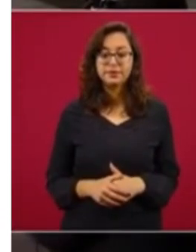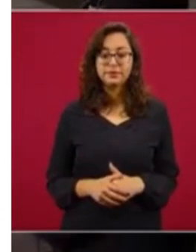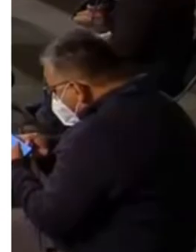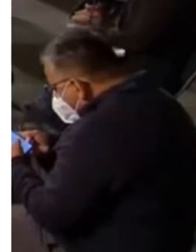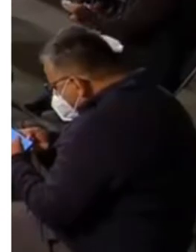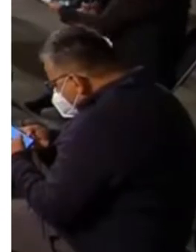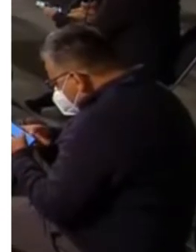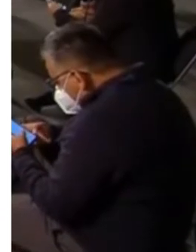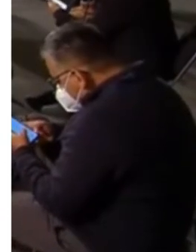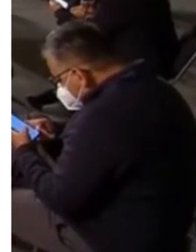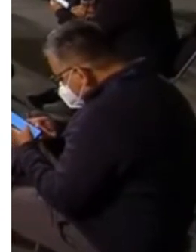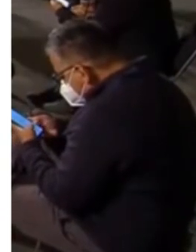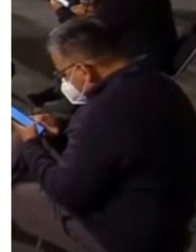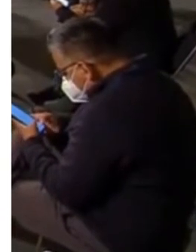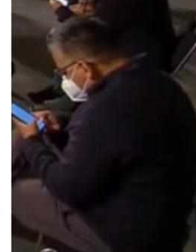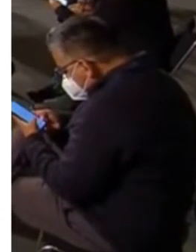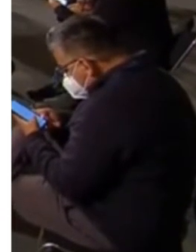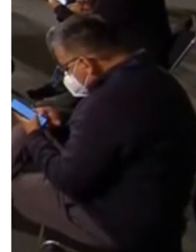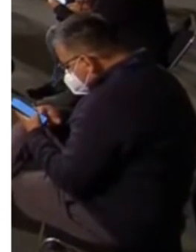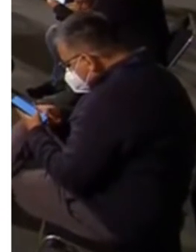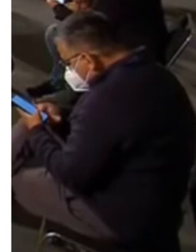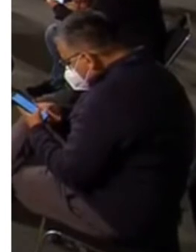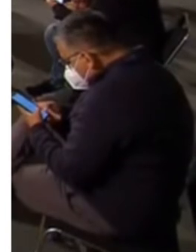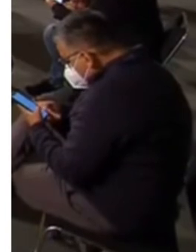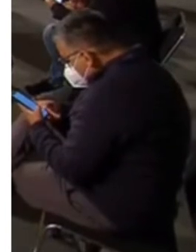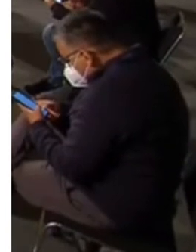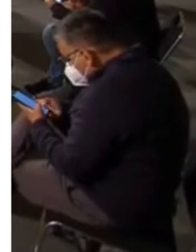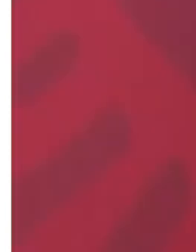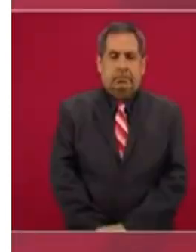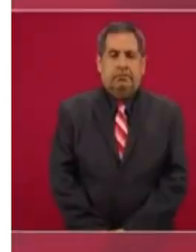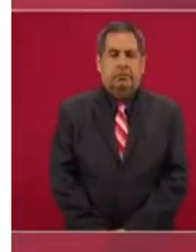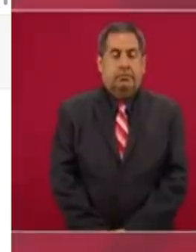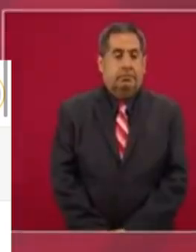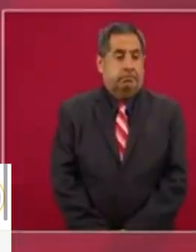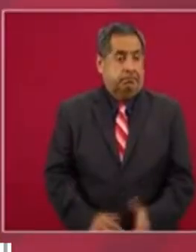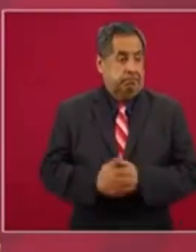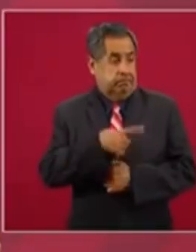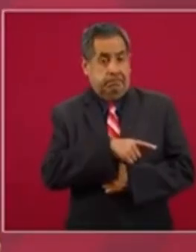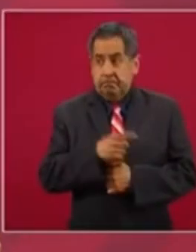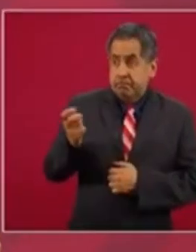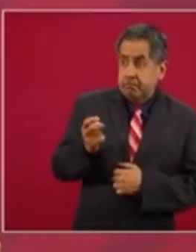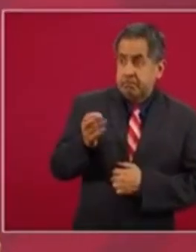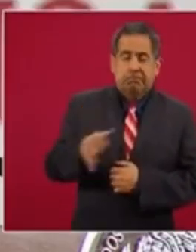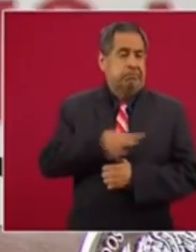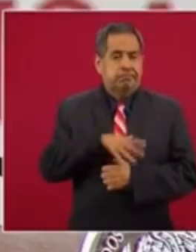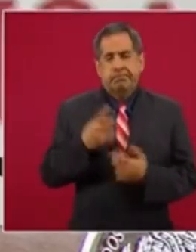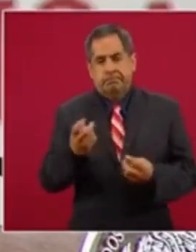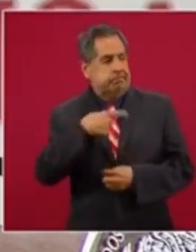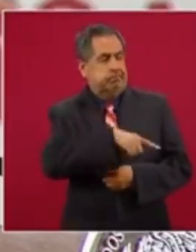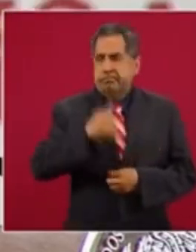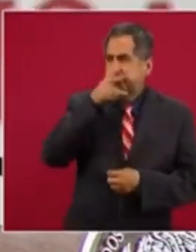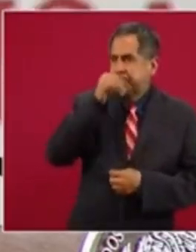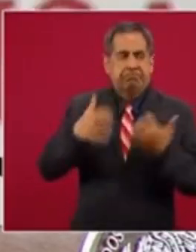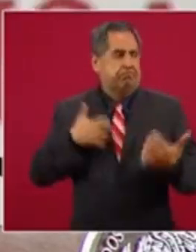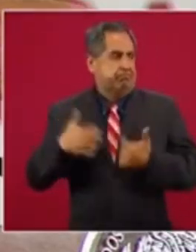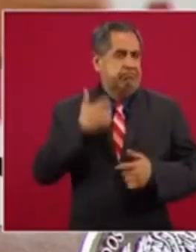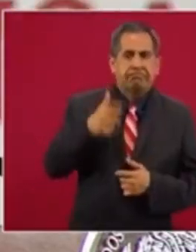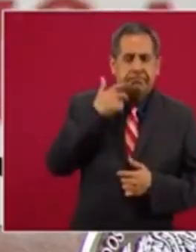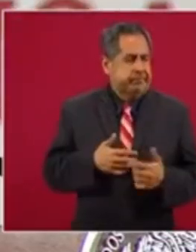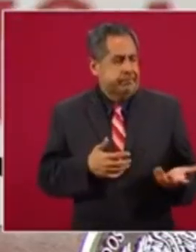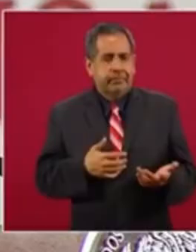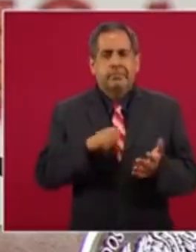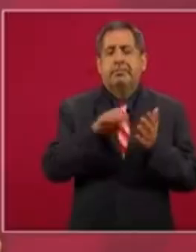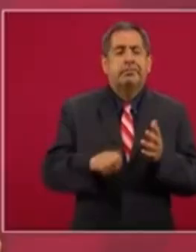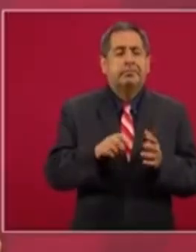aceptan esta nueva política. Y por eso, pues tenemos protestas, y por eso el país, este